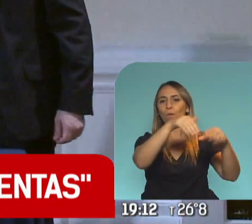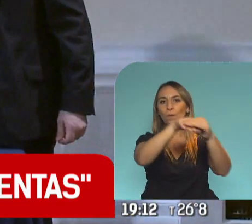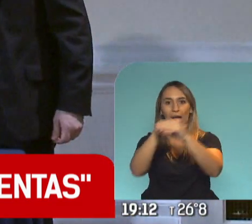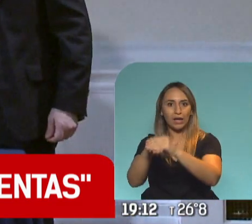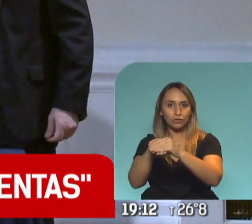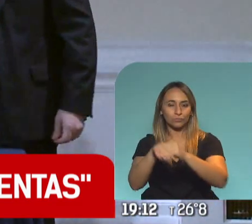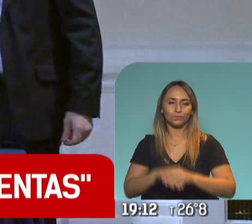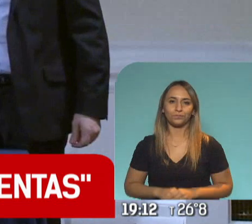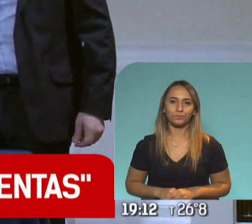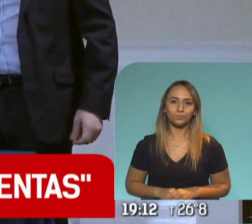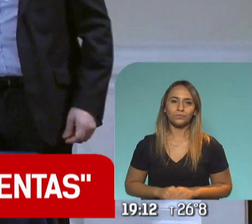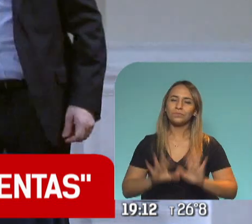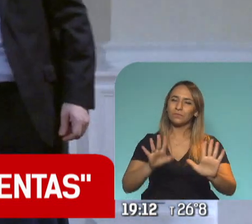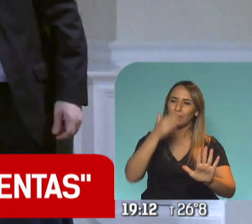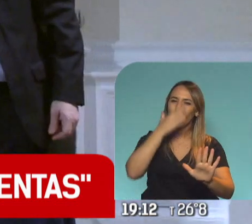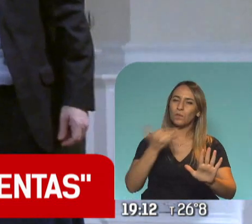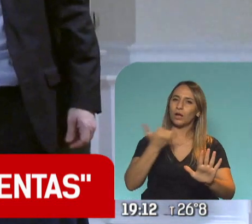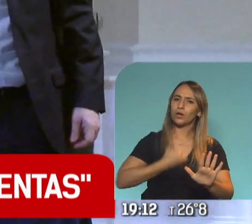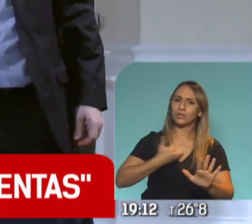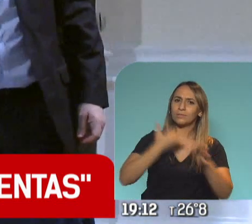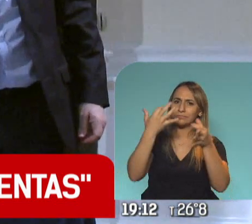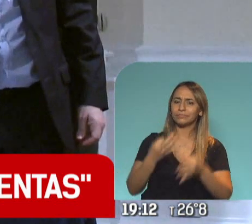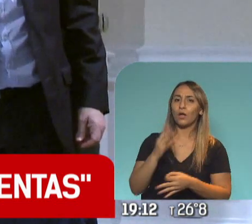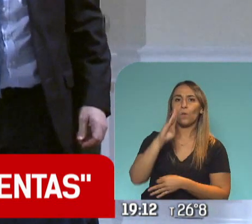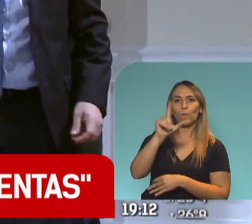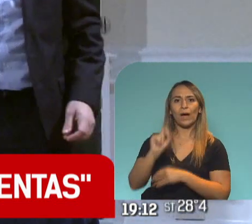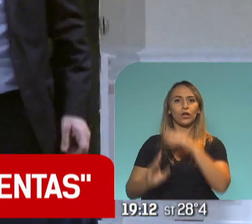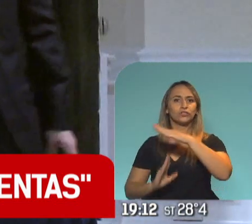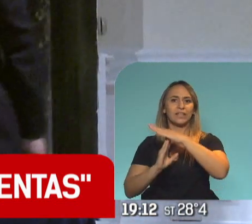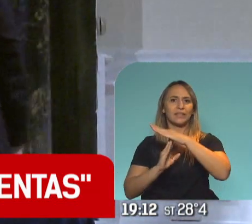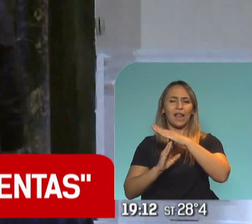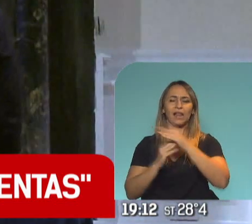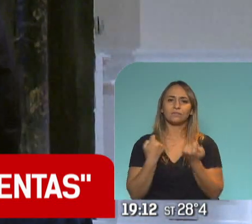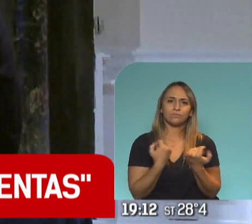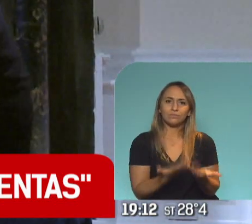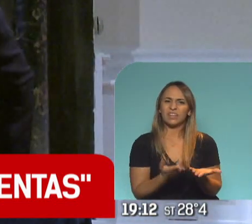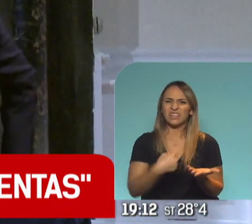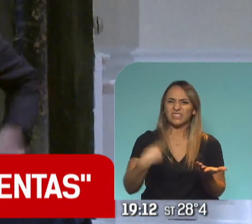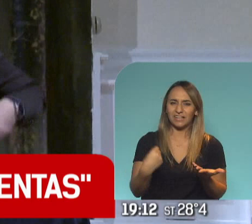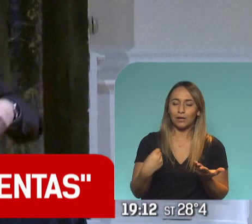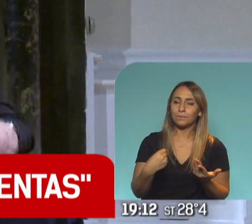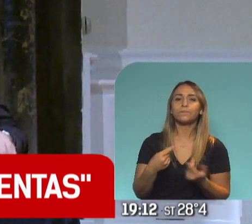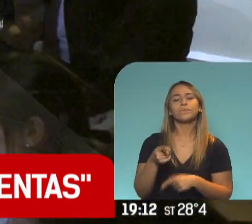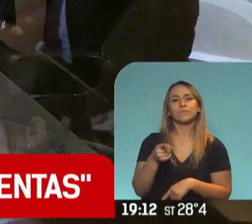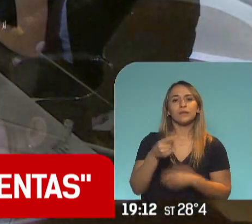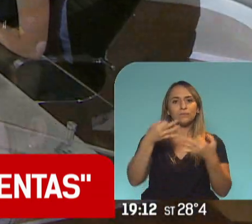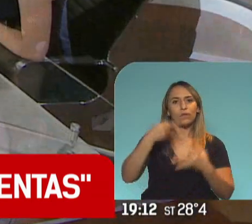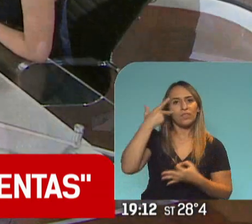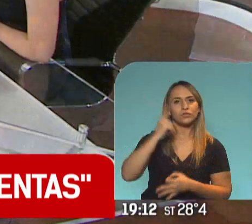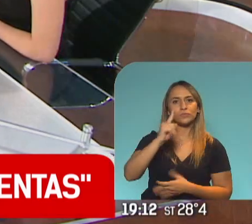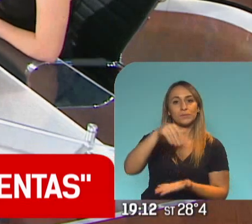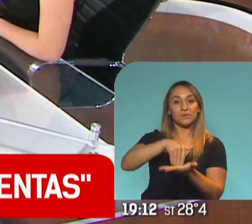City financiera. Ahora nos contás qué es lo que ha hecho el Banco Central, qué es lo que ha brindado el Banco Central. Nazarena, 18.000 millones de dólares en un